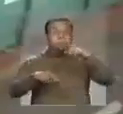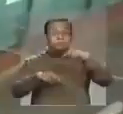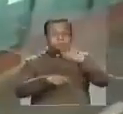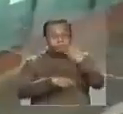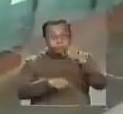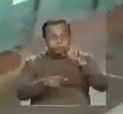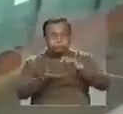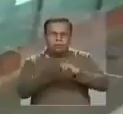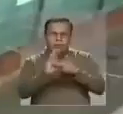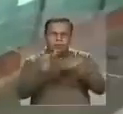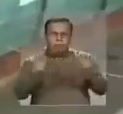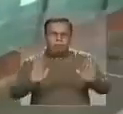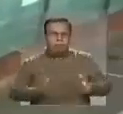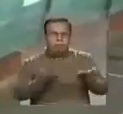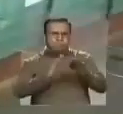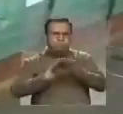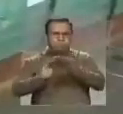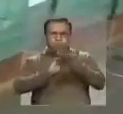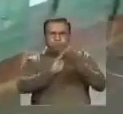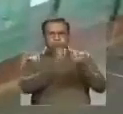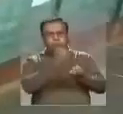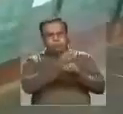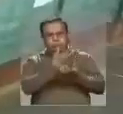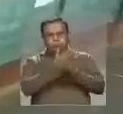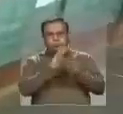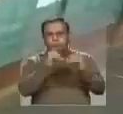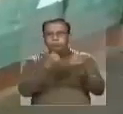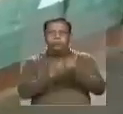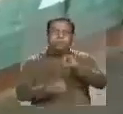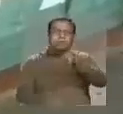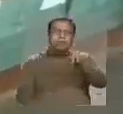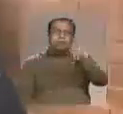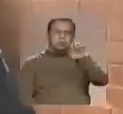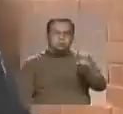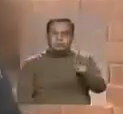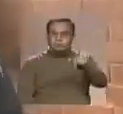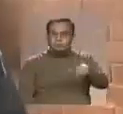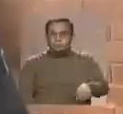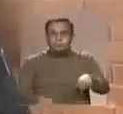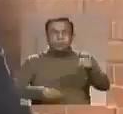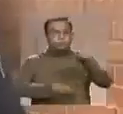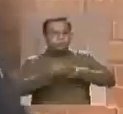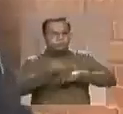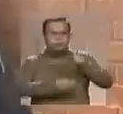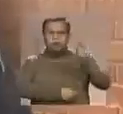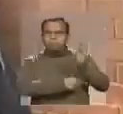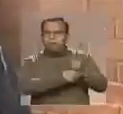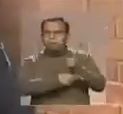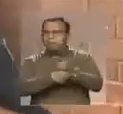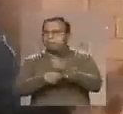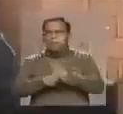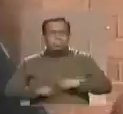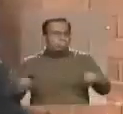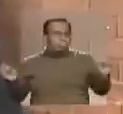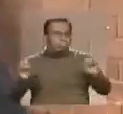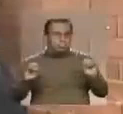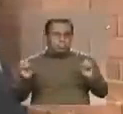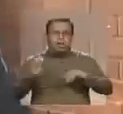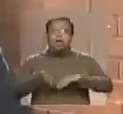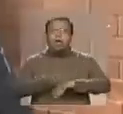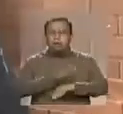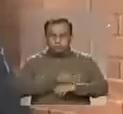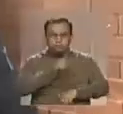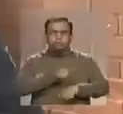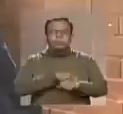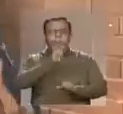con el retraso en la obra de mejoramiento de infraestructura en el Colegio San José CDB. Aquí el contratista ha incumplido a la comunidad porque teníamos una